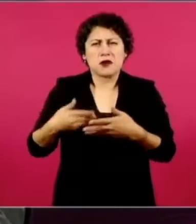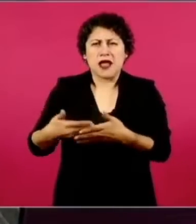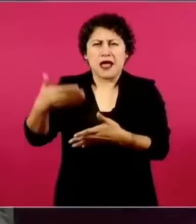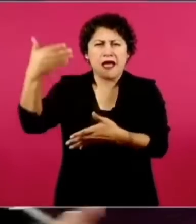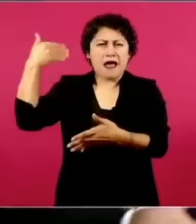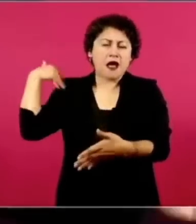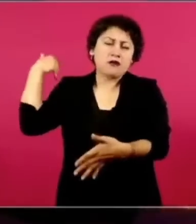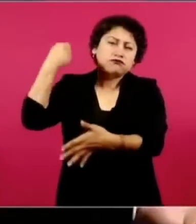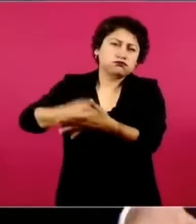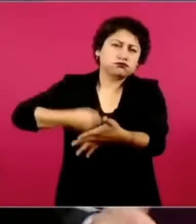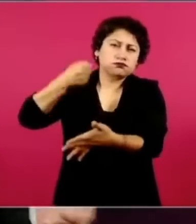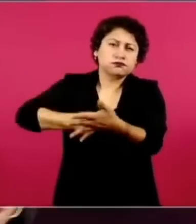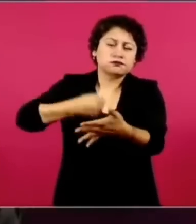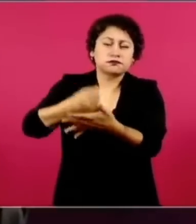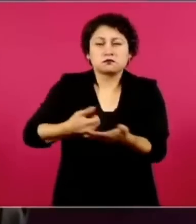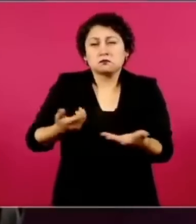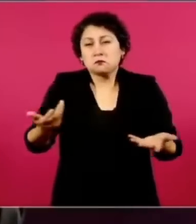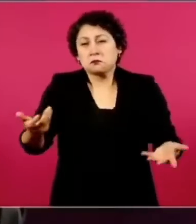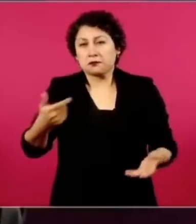contar sobre lo que fue